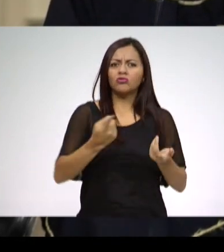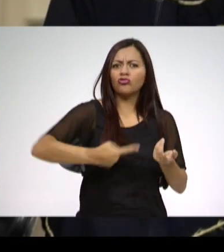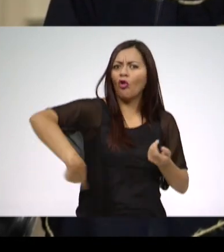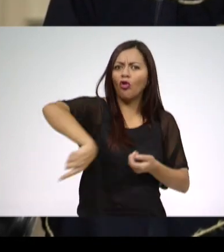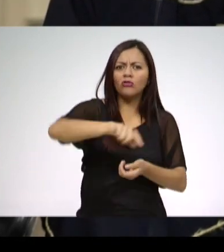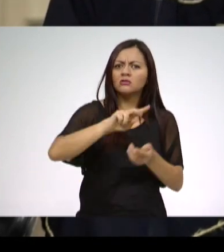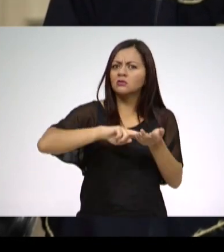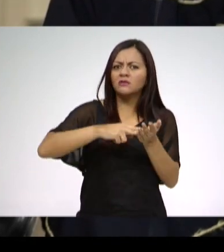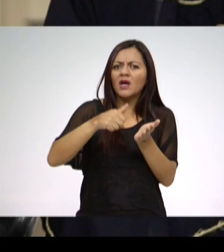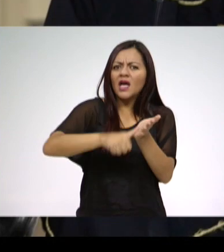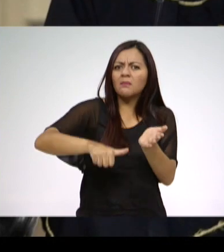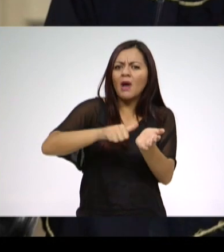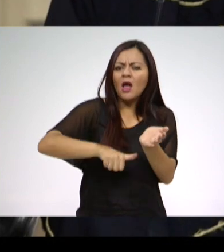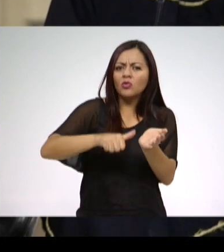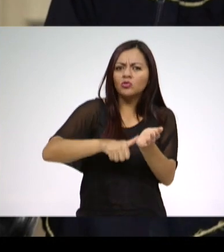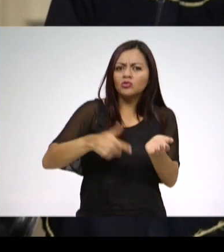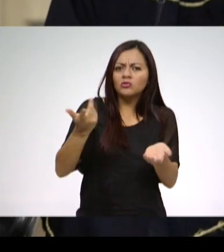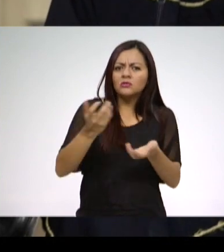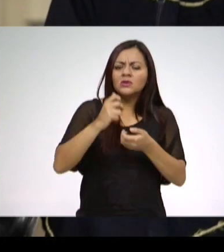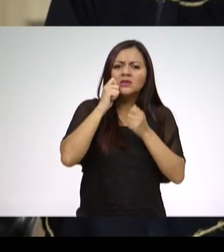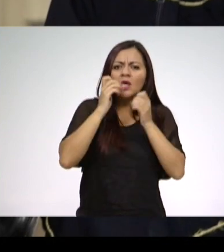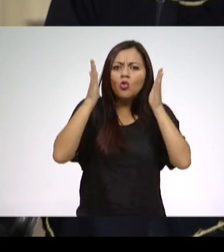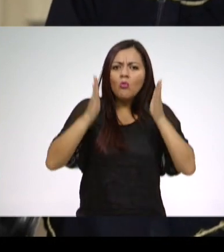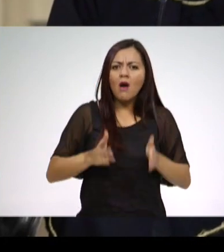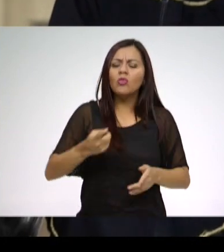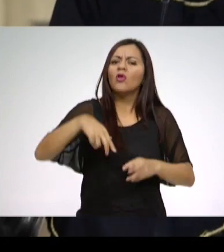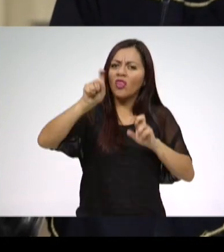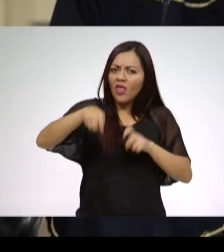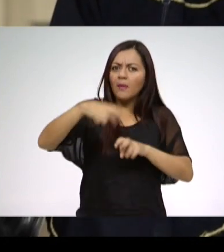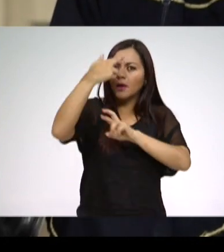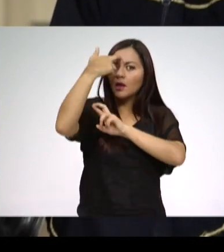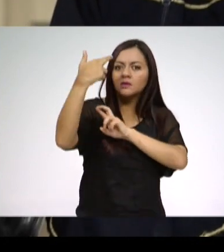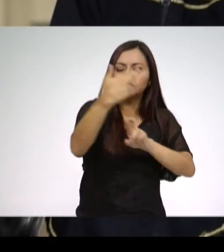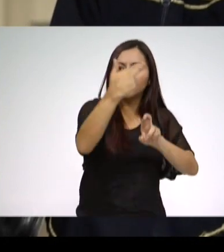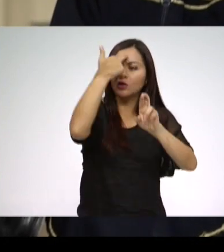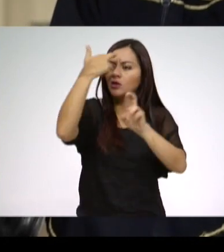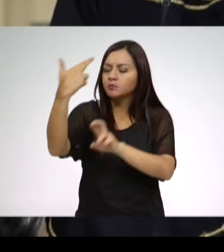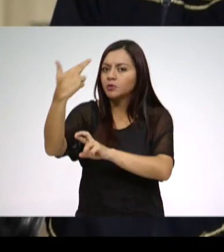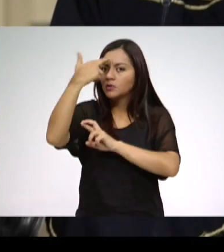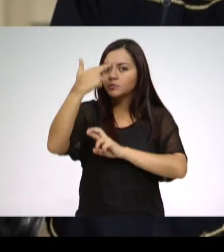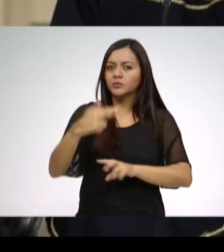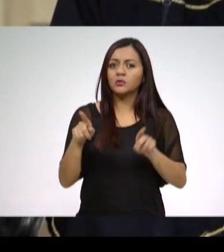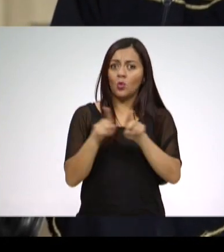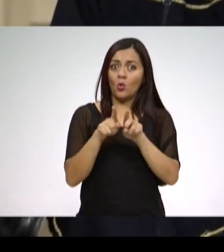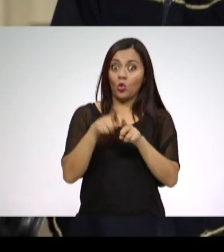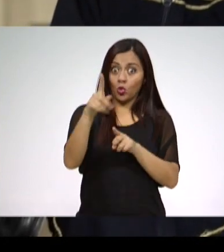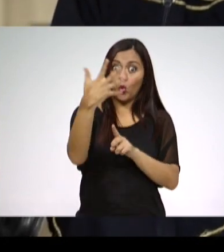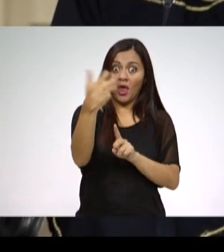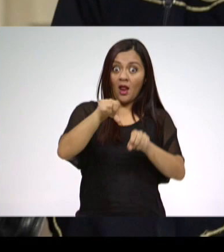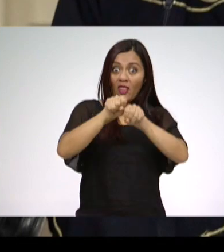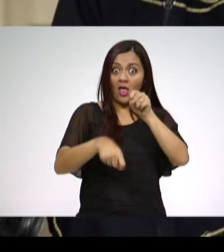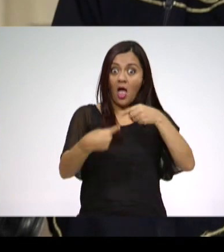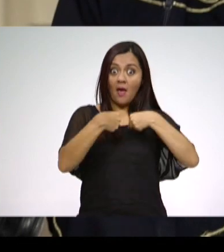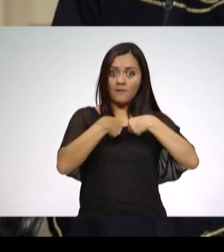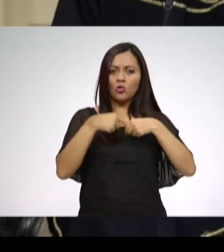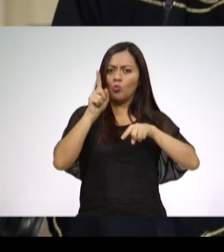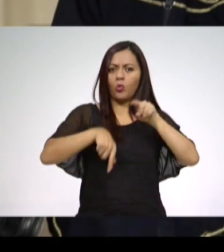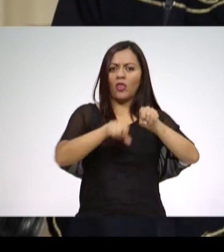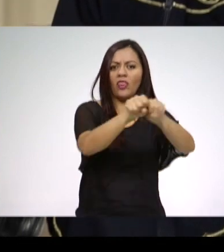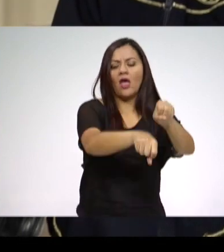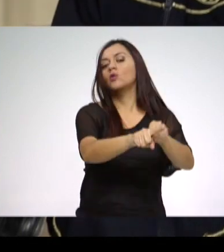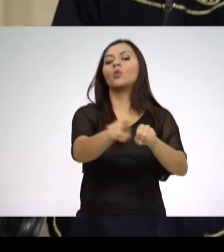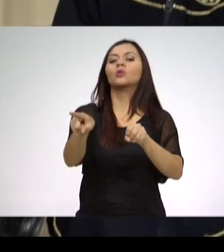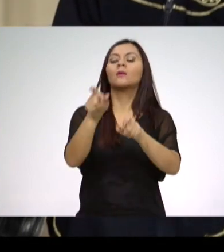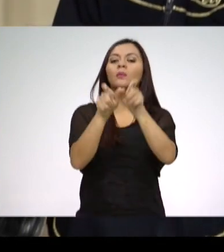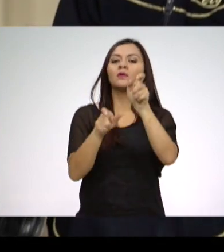sea, somos seres humanos y por eso debemos respetarnos, porque como hay una frase, no hagas a los otros lo que no quieren que te hagan a ti. Entonces,